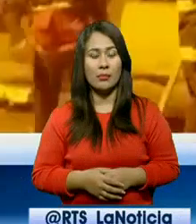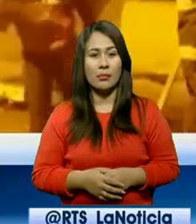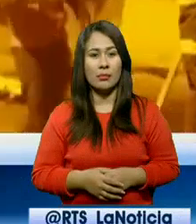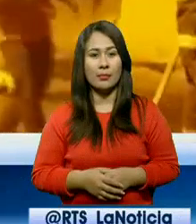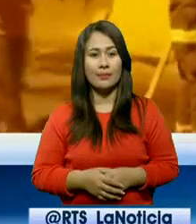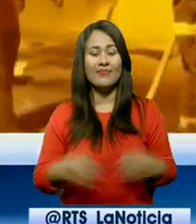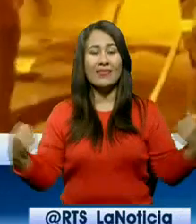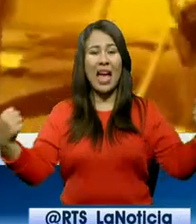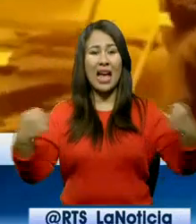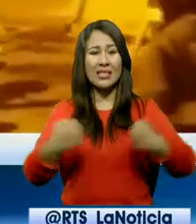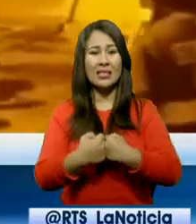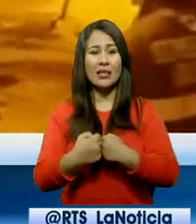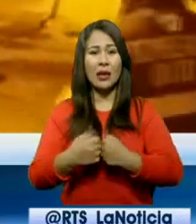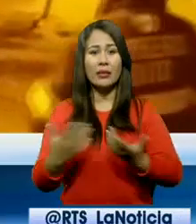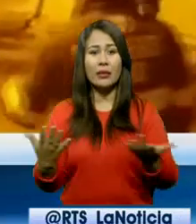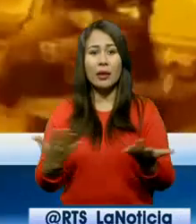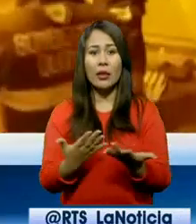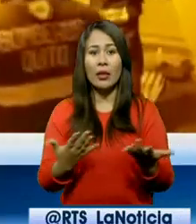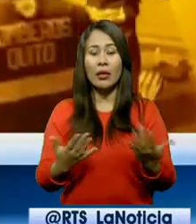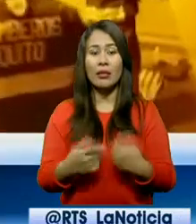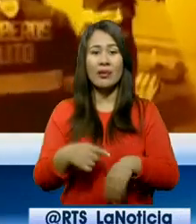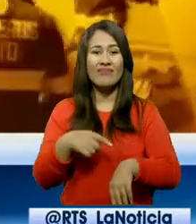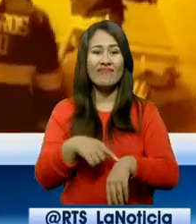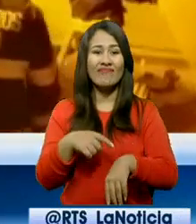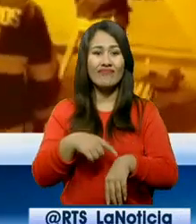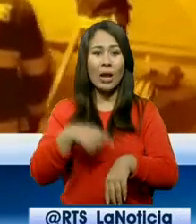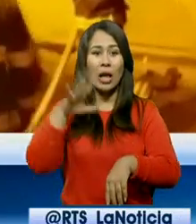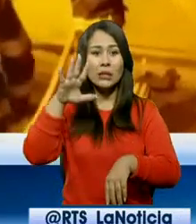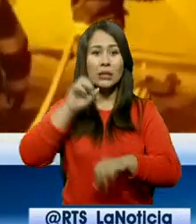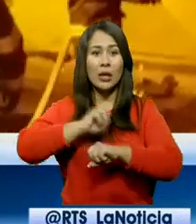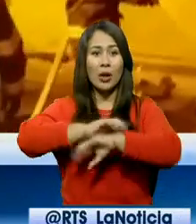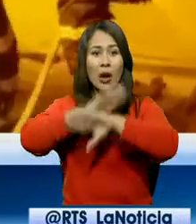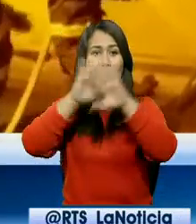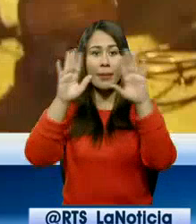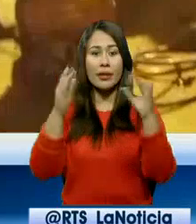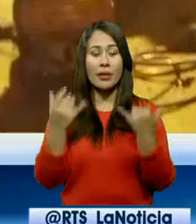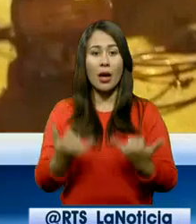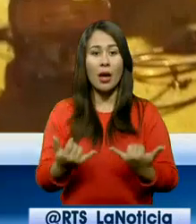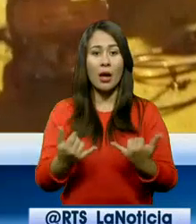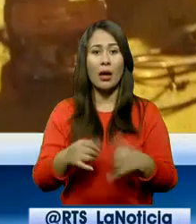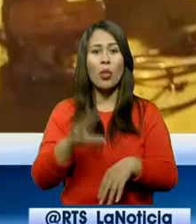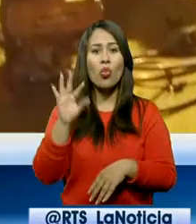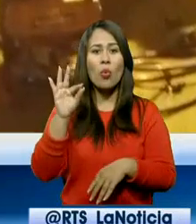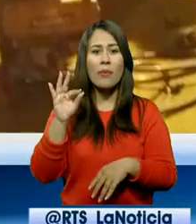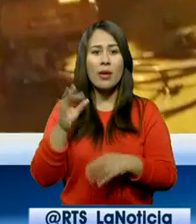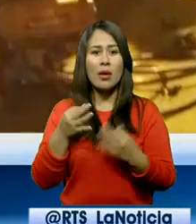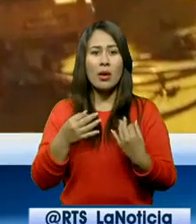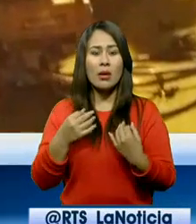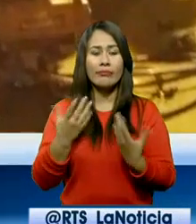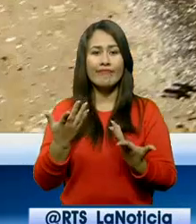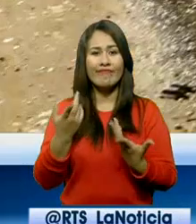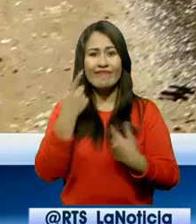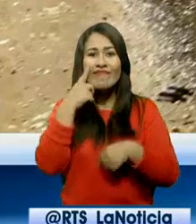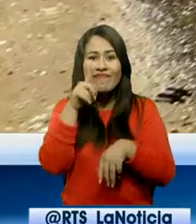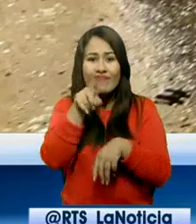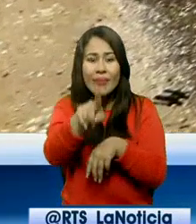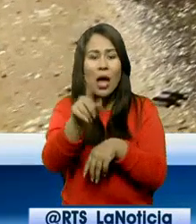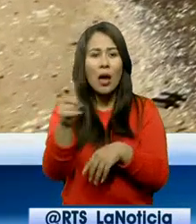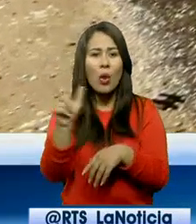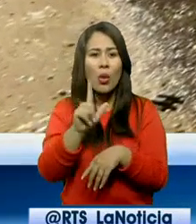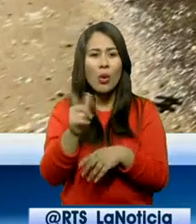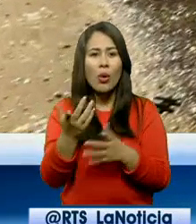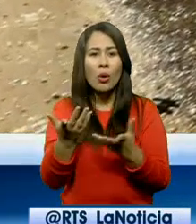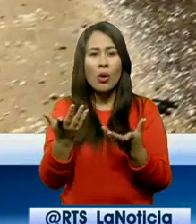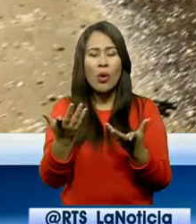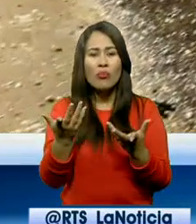El accidente habría ocurrido alrededor de las 5 de la mañana de este jueves 1 de febrero en plena avenida Mariscal Sucre, a la altura del túnel de San Roque en el